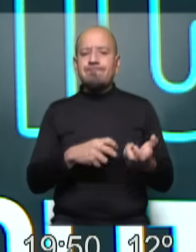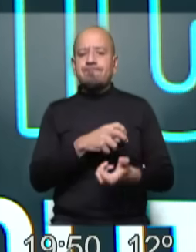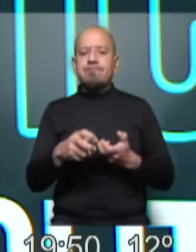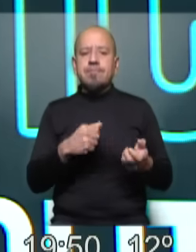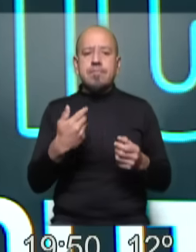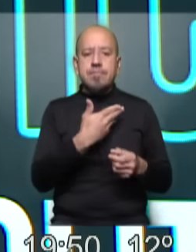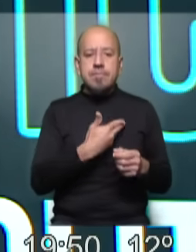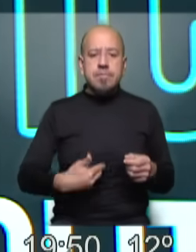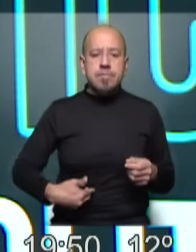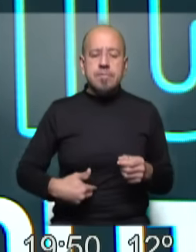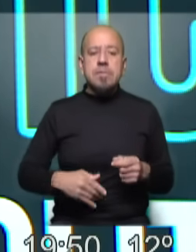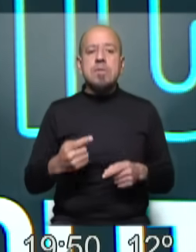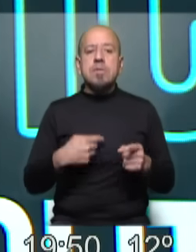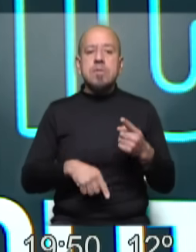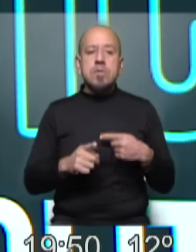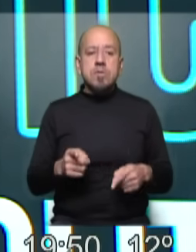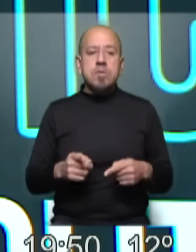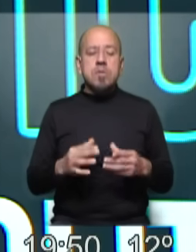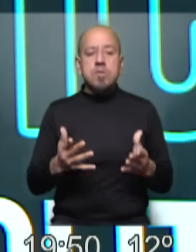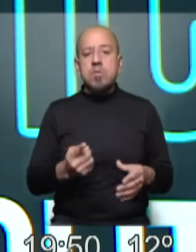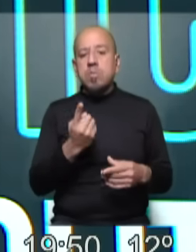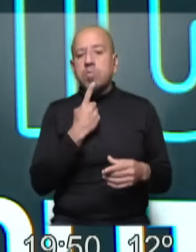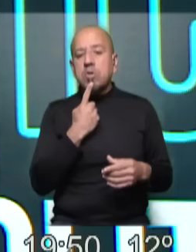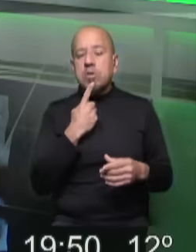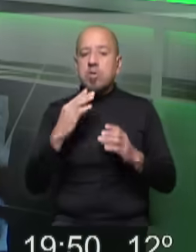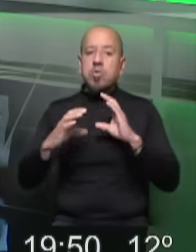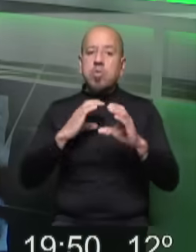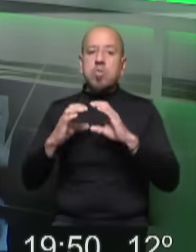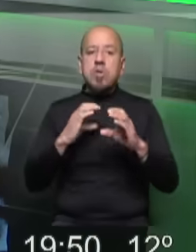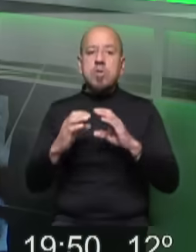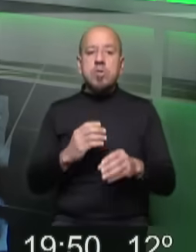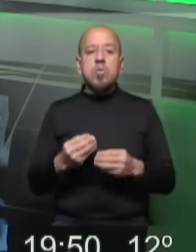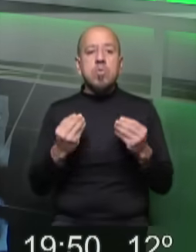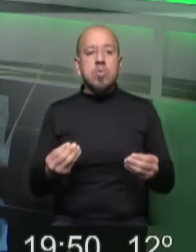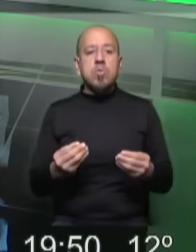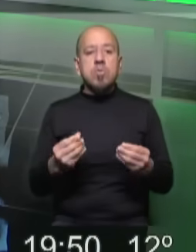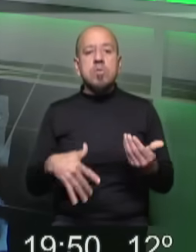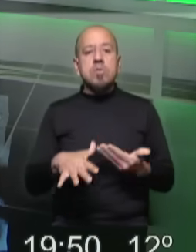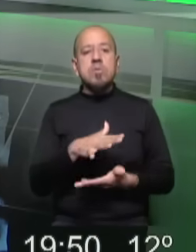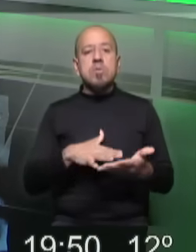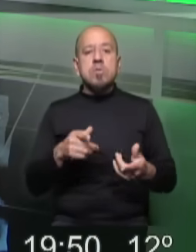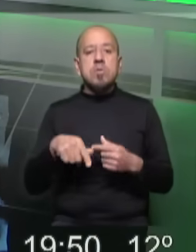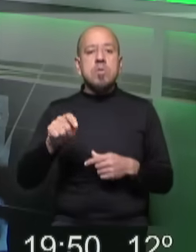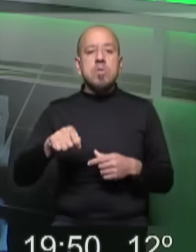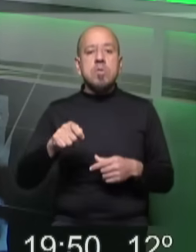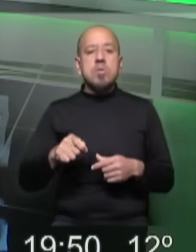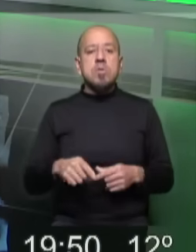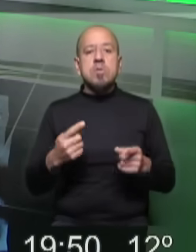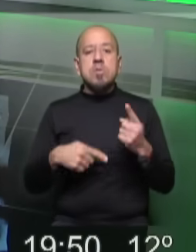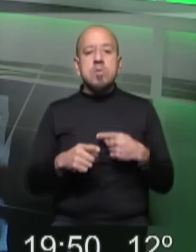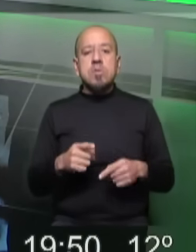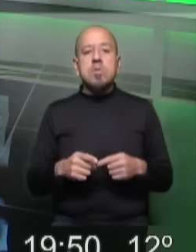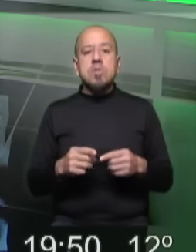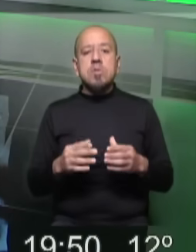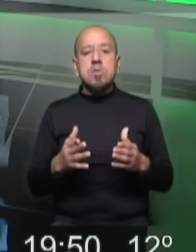gobierno Eh entonces ahí se mezcla un poco lo político con la comunicación Cómo manejar la situación frente a la justicia y cuánto puede